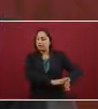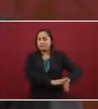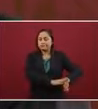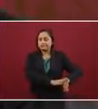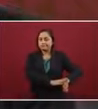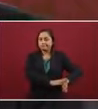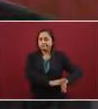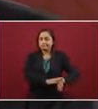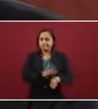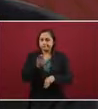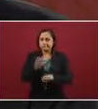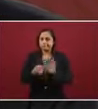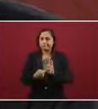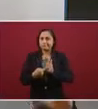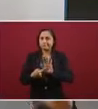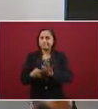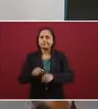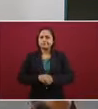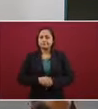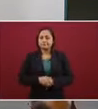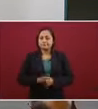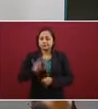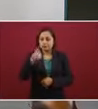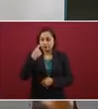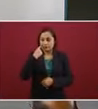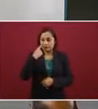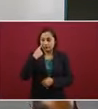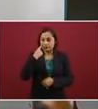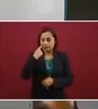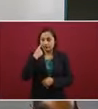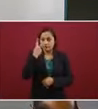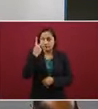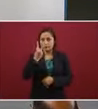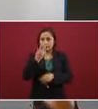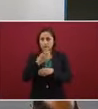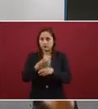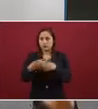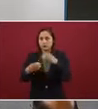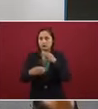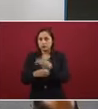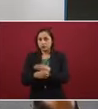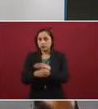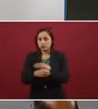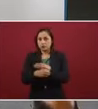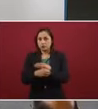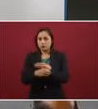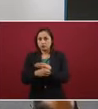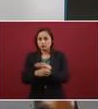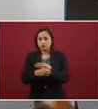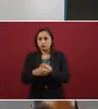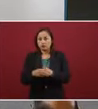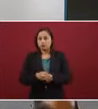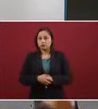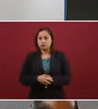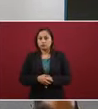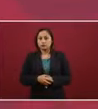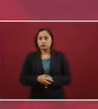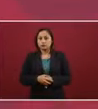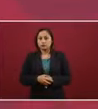Miren, hay dos cosas que se tienen que combatir.